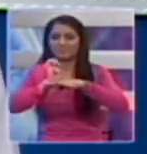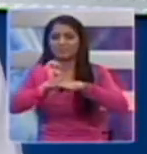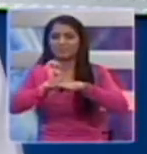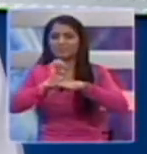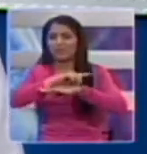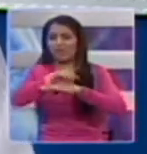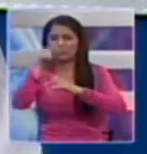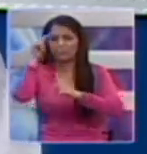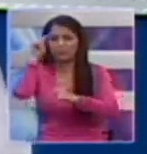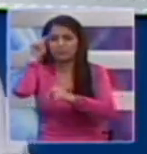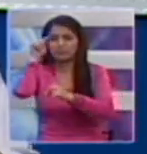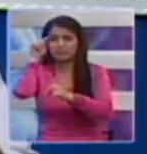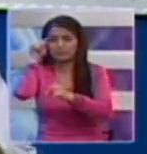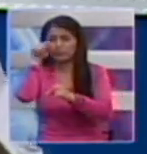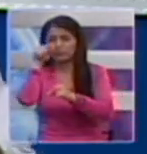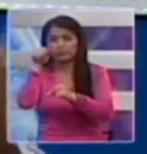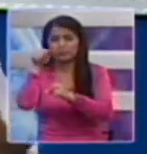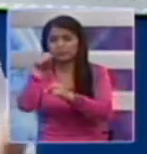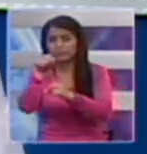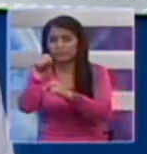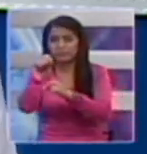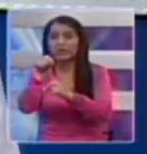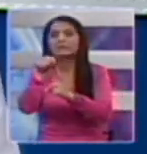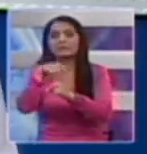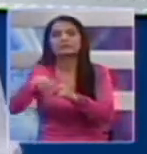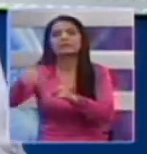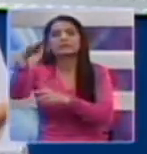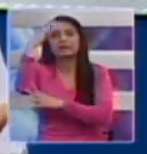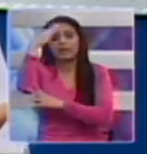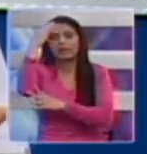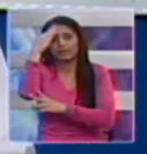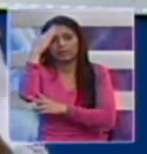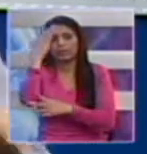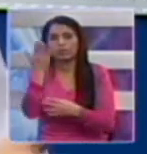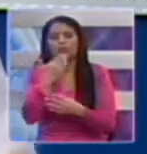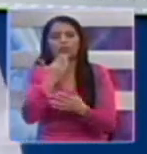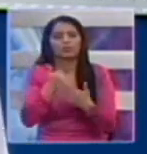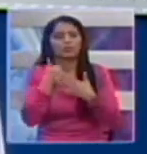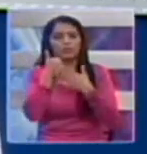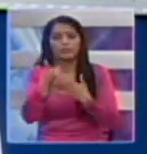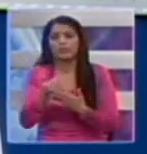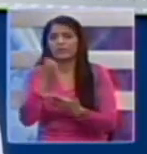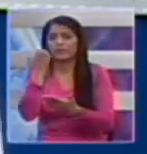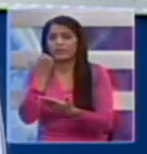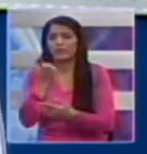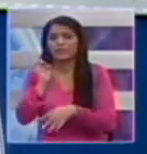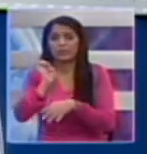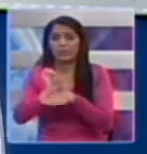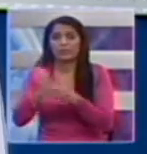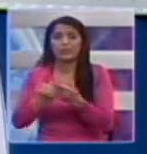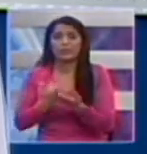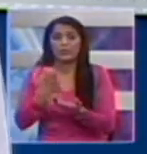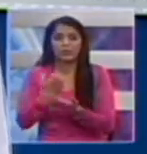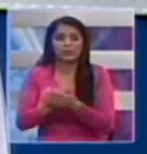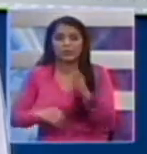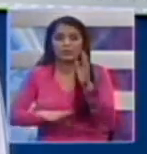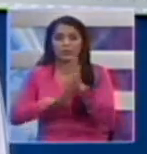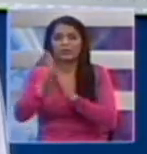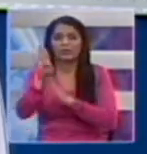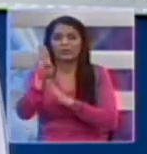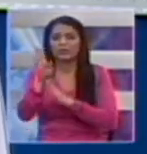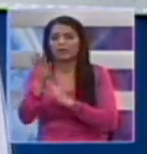dirección. Aparentemente todos sabemos lo que hay que hacer, pero hay que hacerlo, porque no se lo está haciendo. Entonces, Proyecto Ecuador,